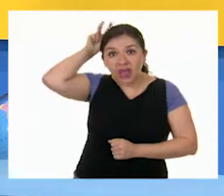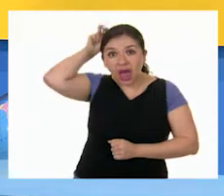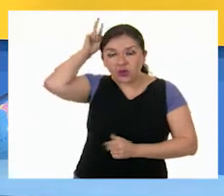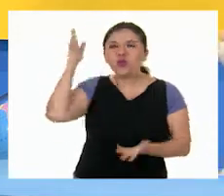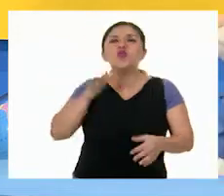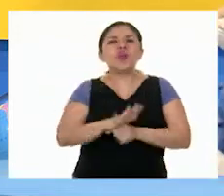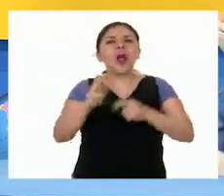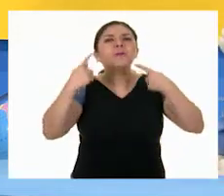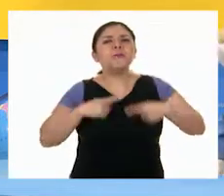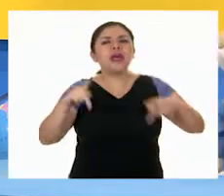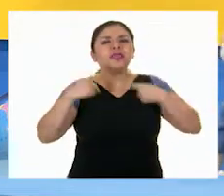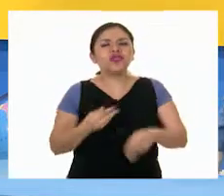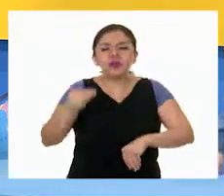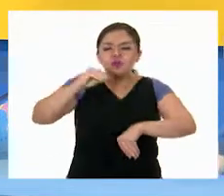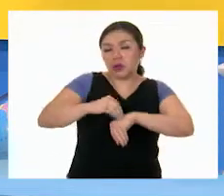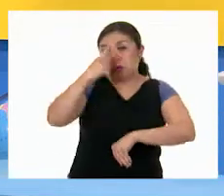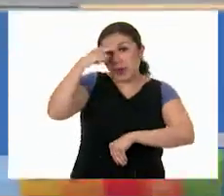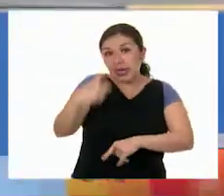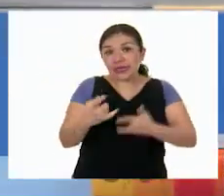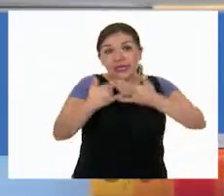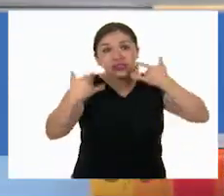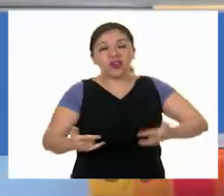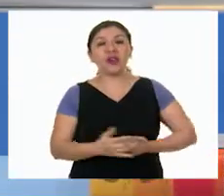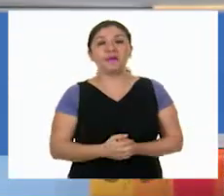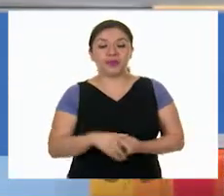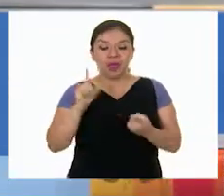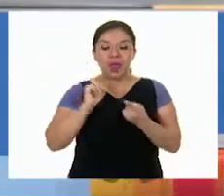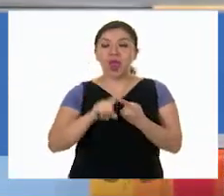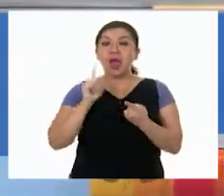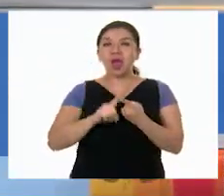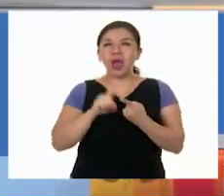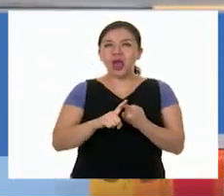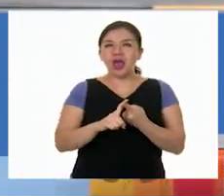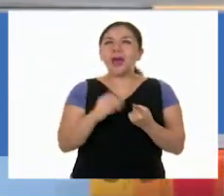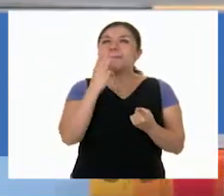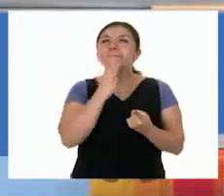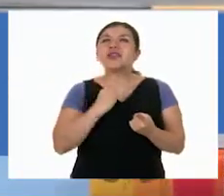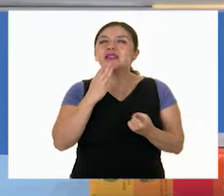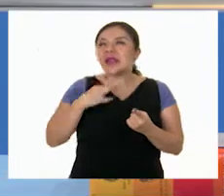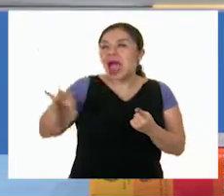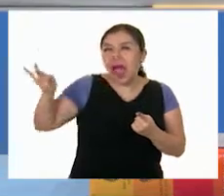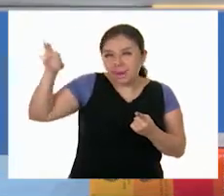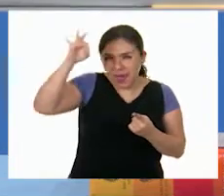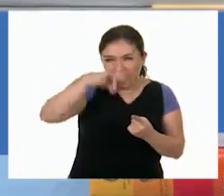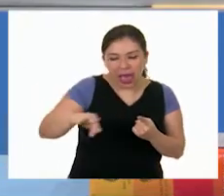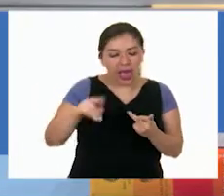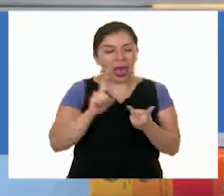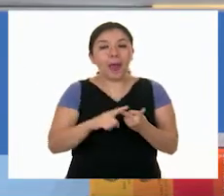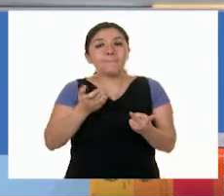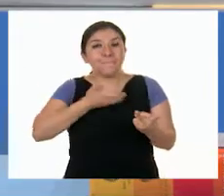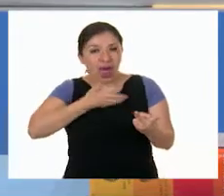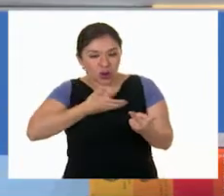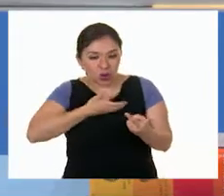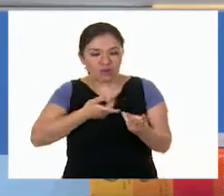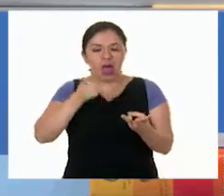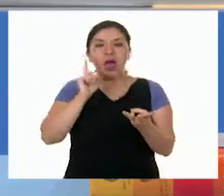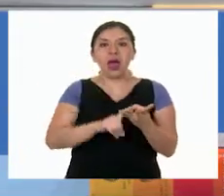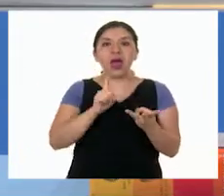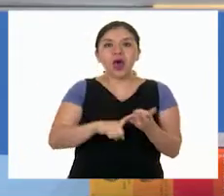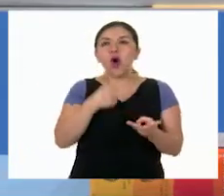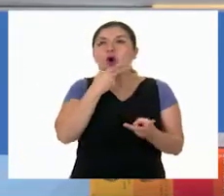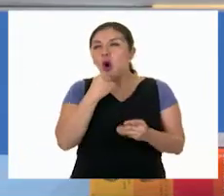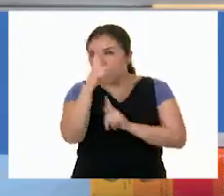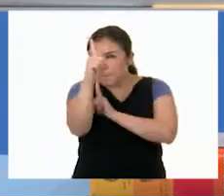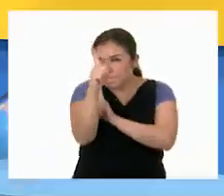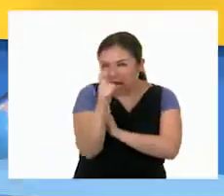los personajes de esta fábula? Son la abeja, la paloma y el